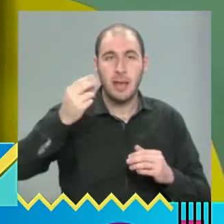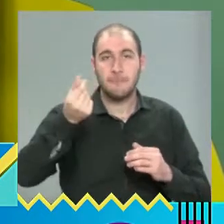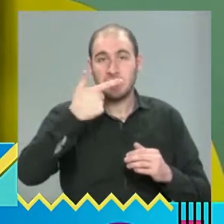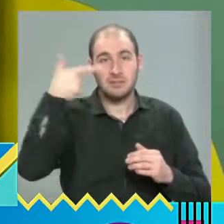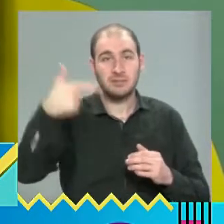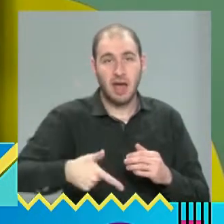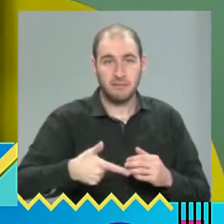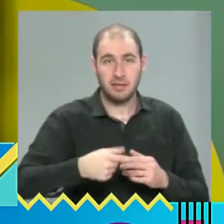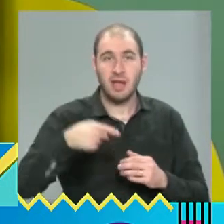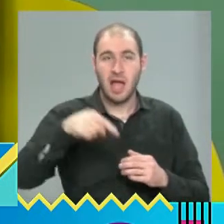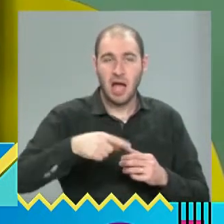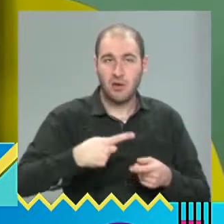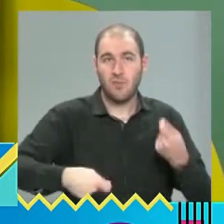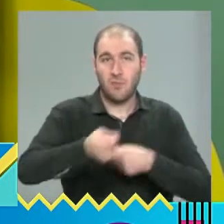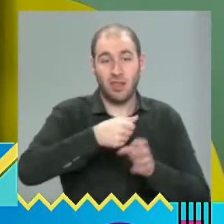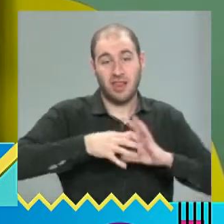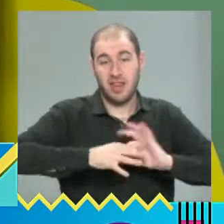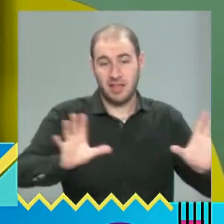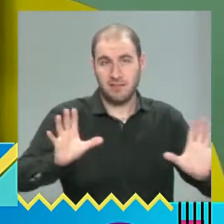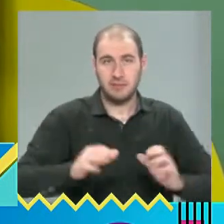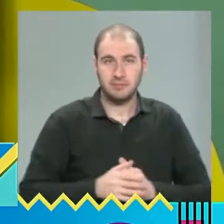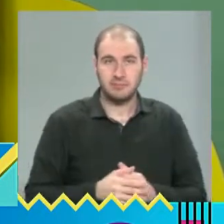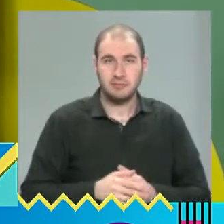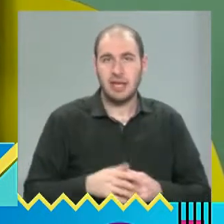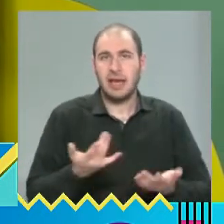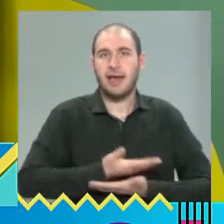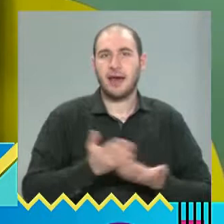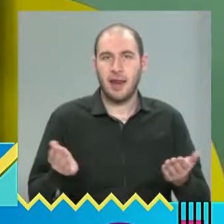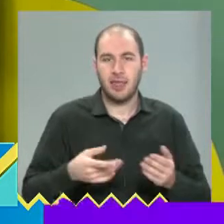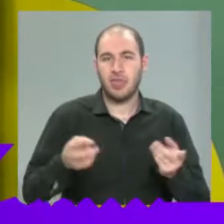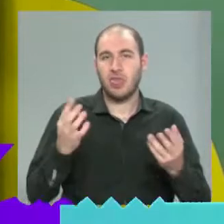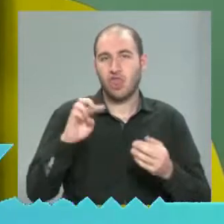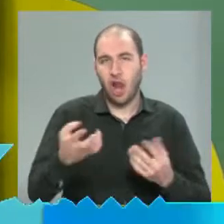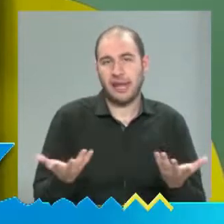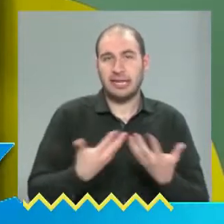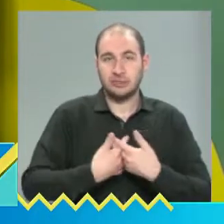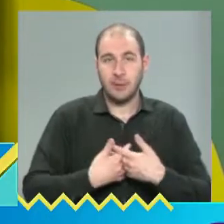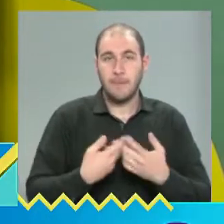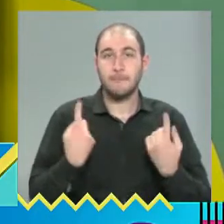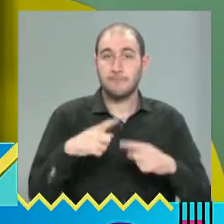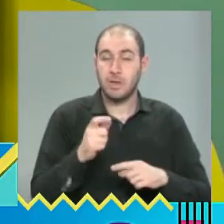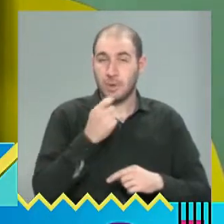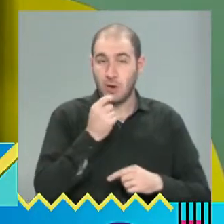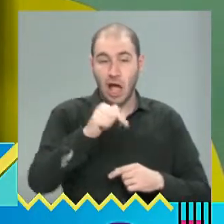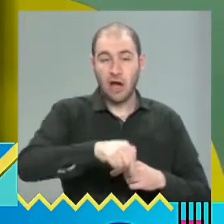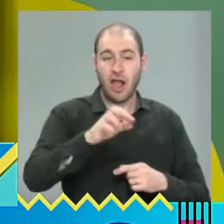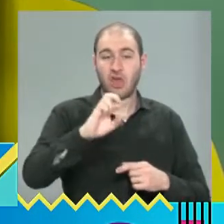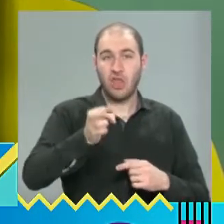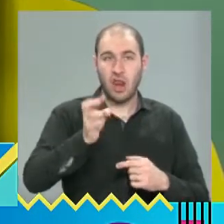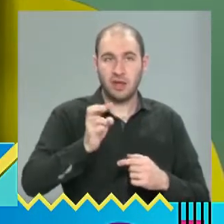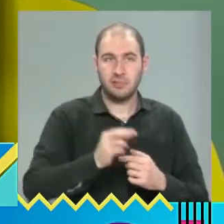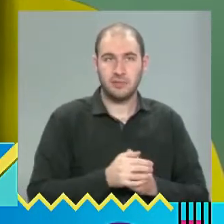los combustibles, que hoy es un mercado que está liberalizado y por lo general está muy atado al dólar. Lo que pasa es que, por ejemplo, hoy el